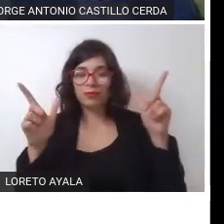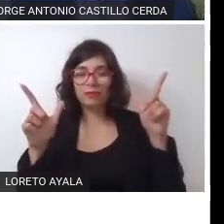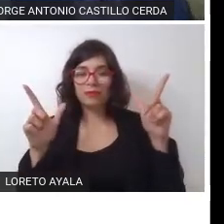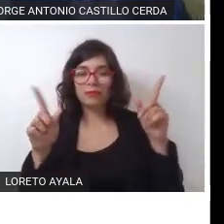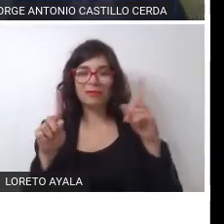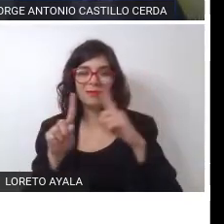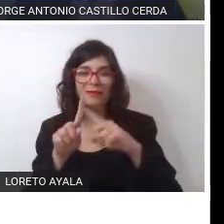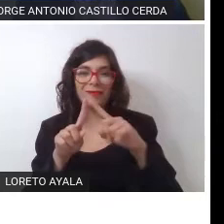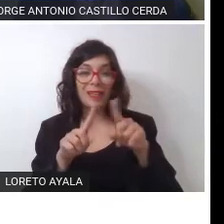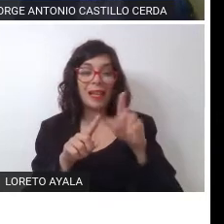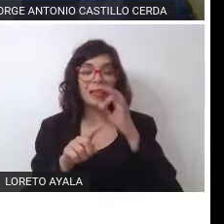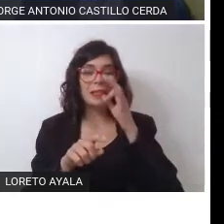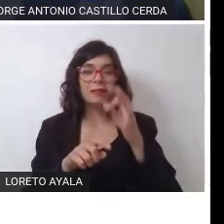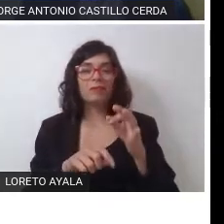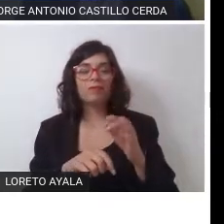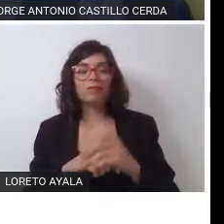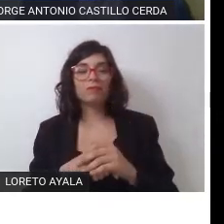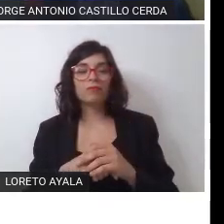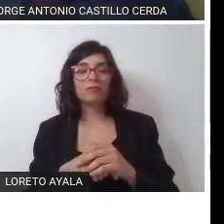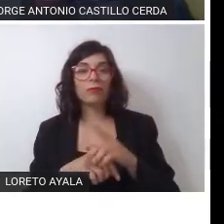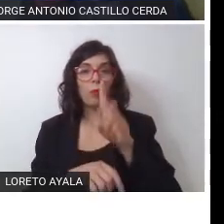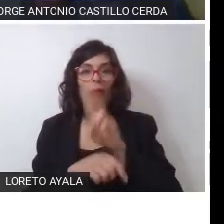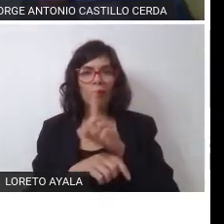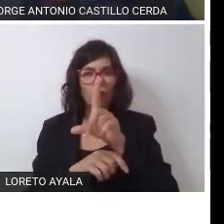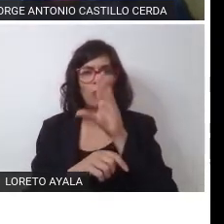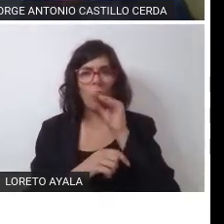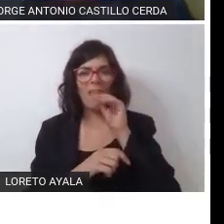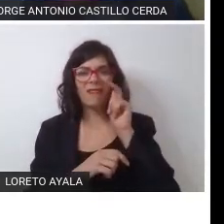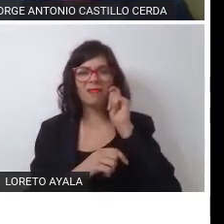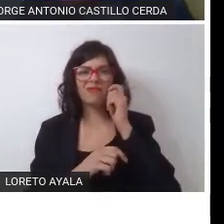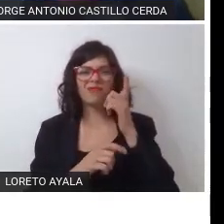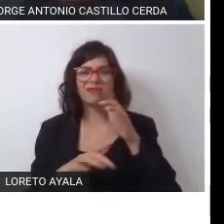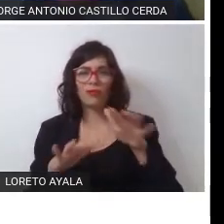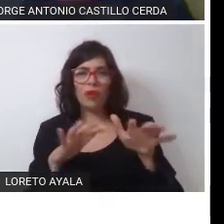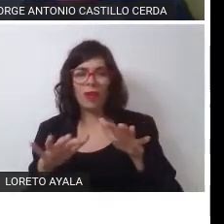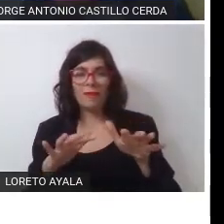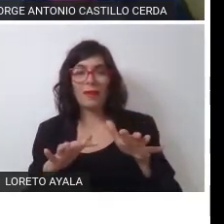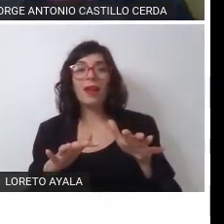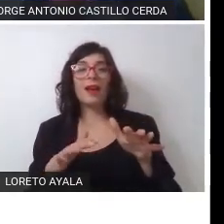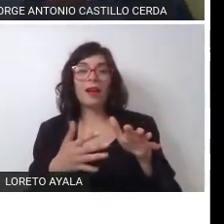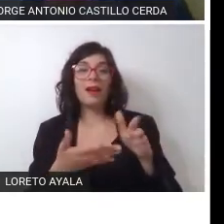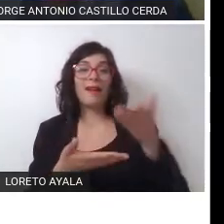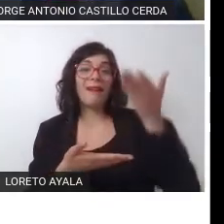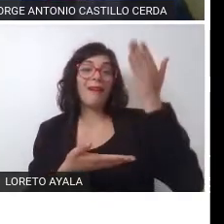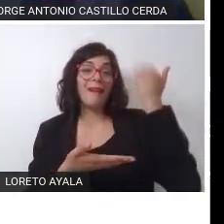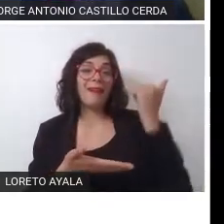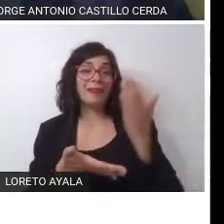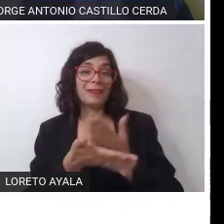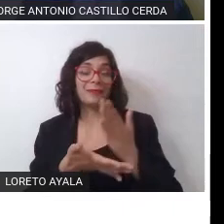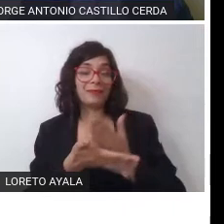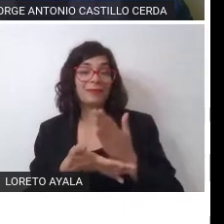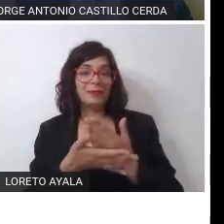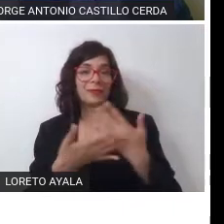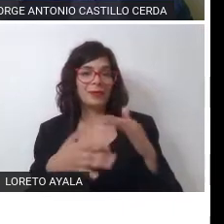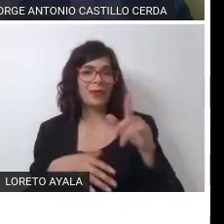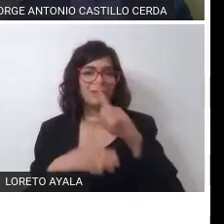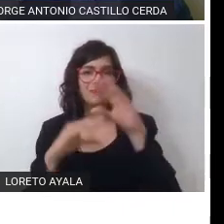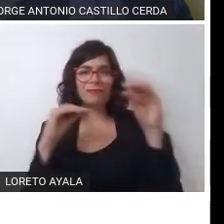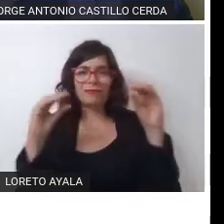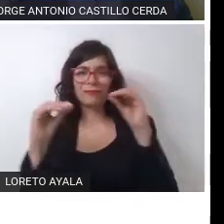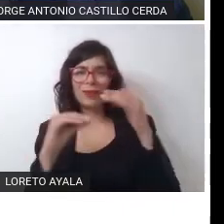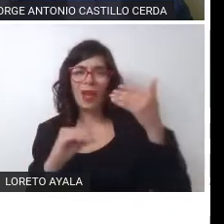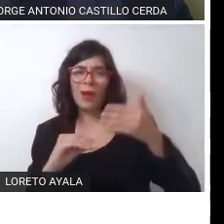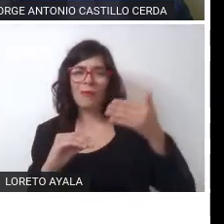Profesor, usted habló de movimiento. Y durante clases anteriores se ha hablado de la importancia